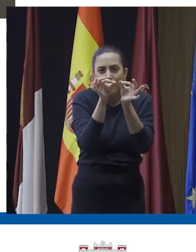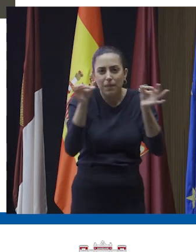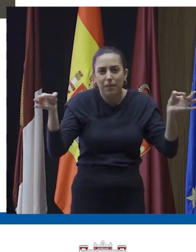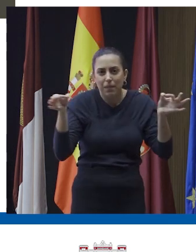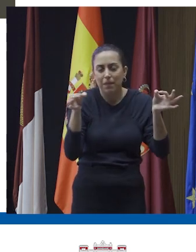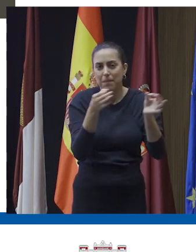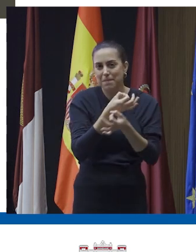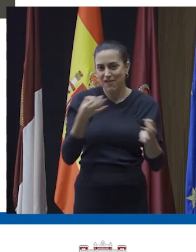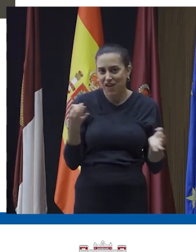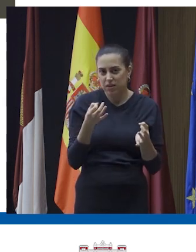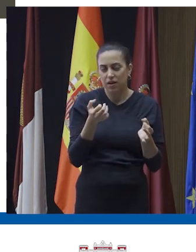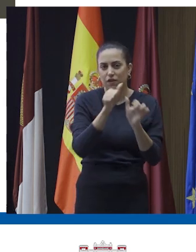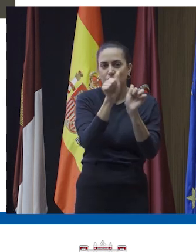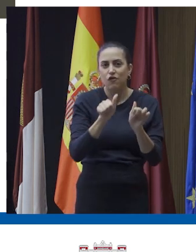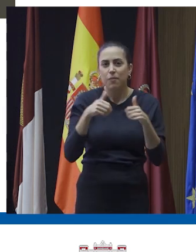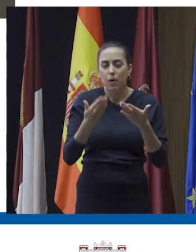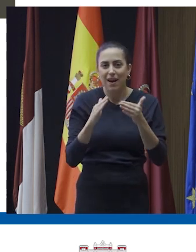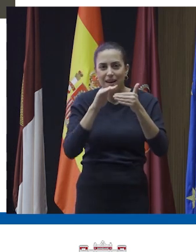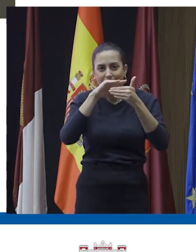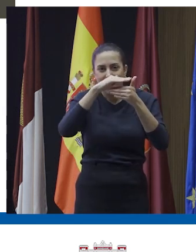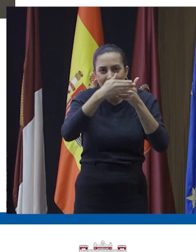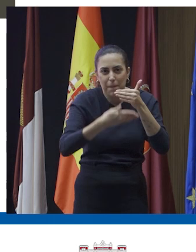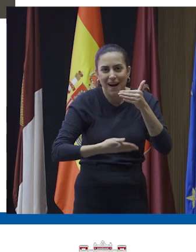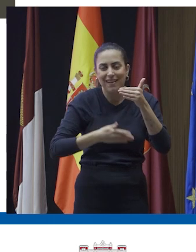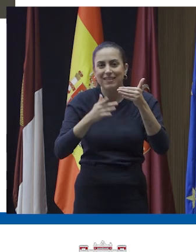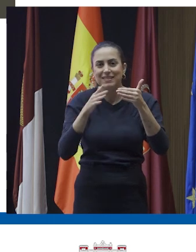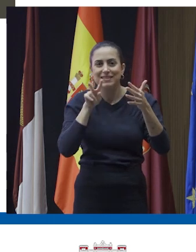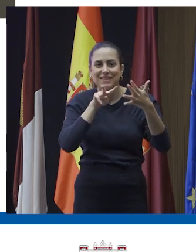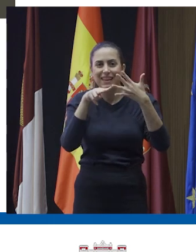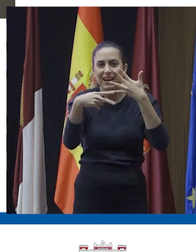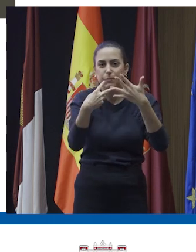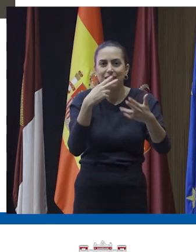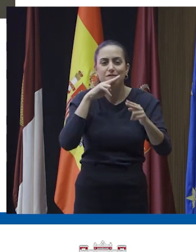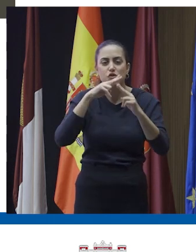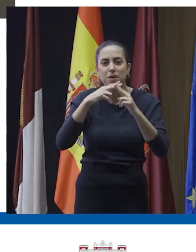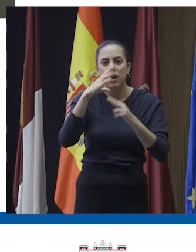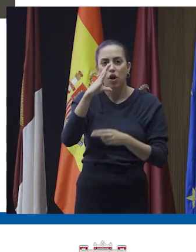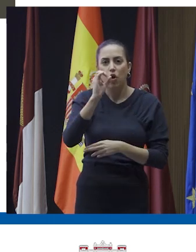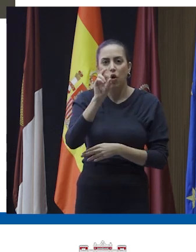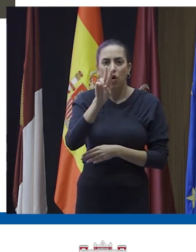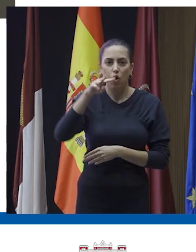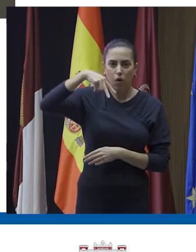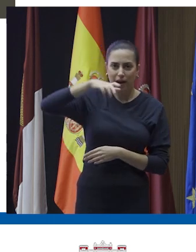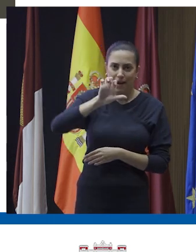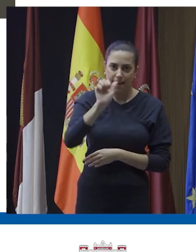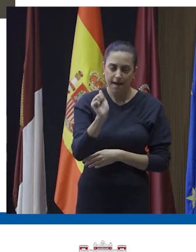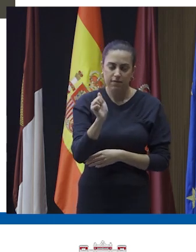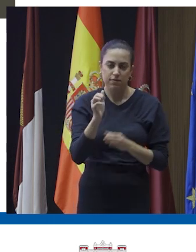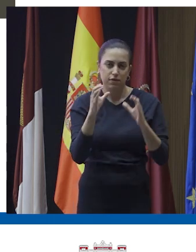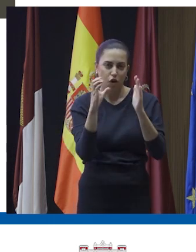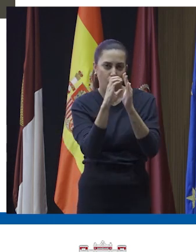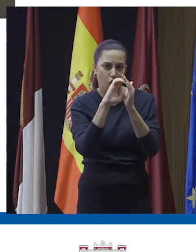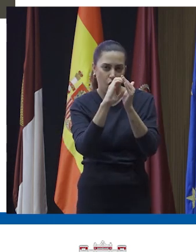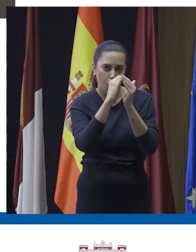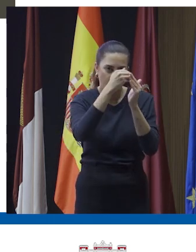se forma una capa transparente, que es lo que nosotros conocemos como la córnea, que es muy importante porque os